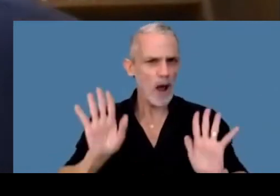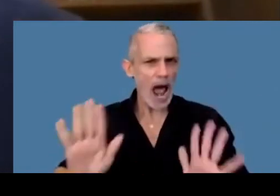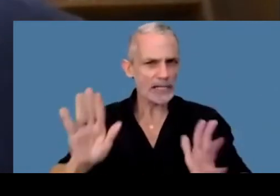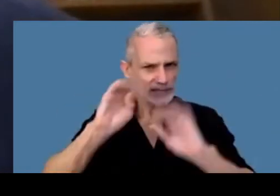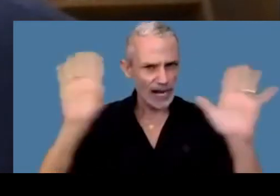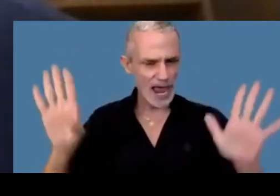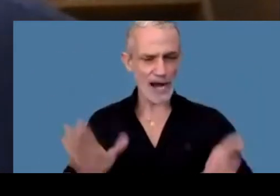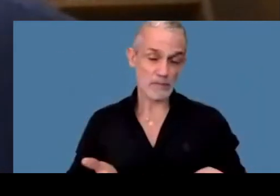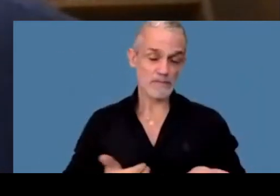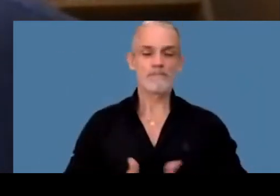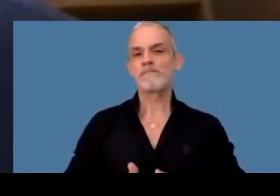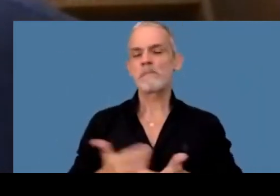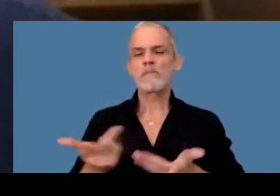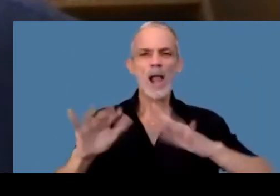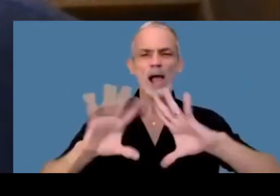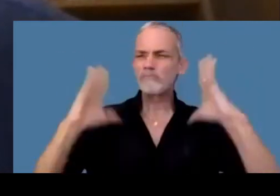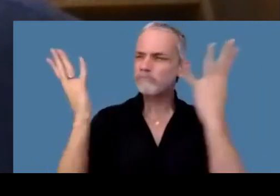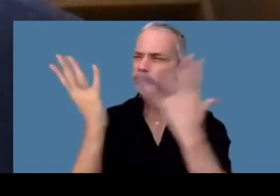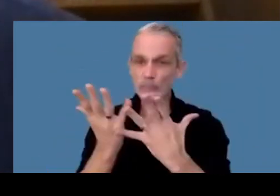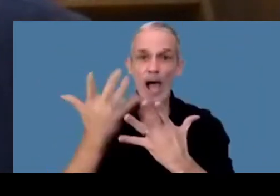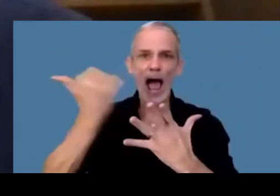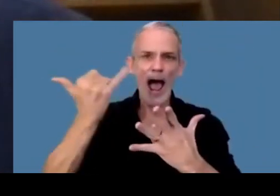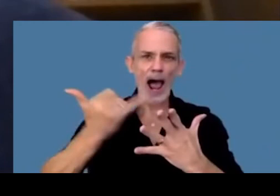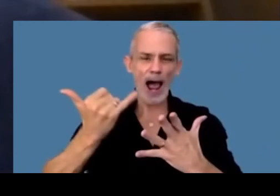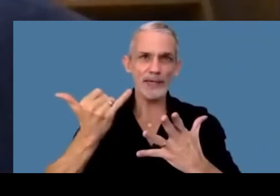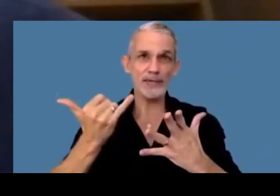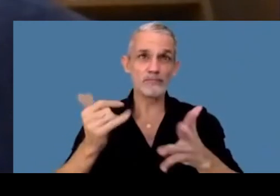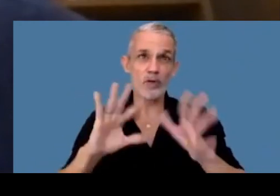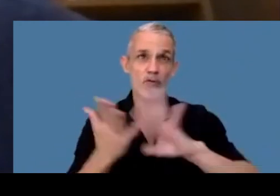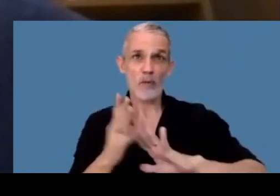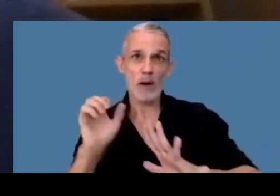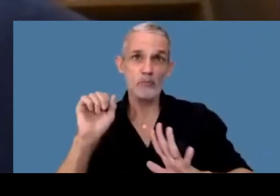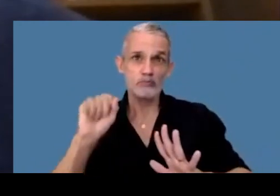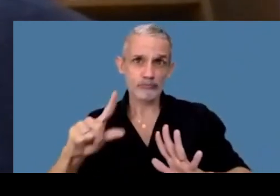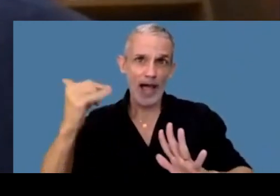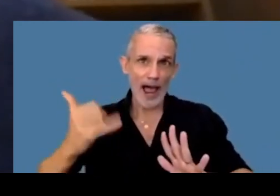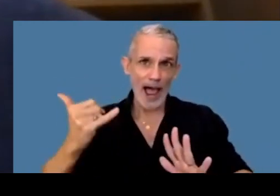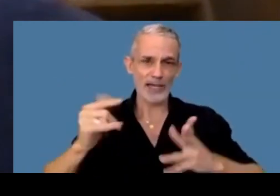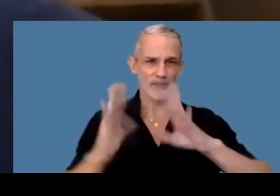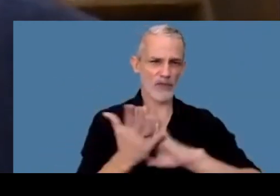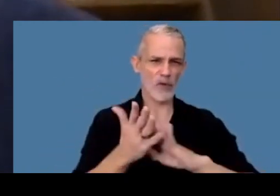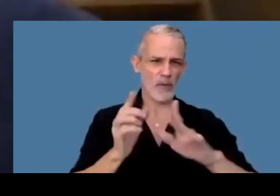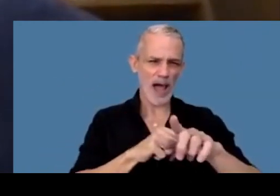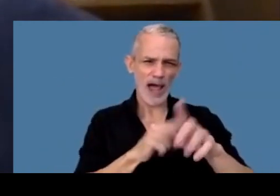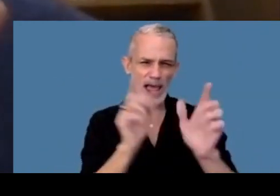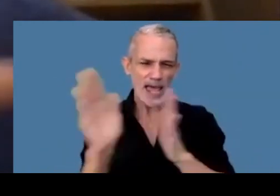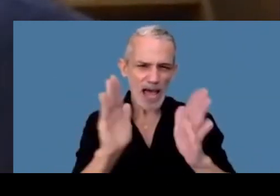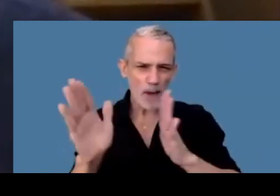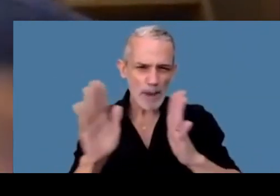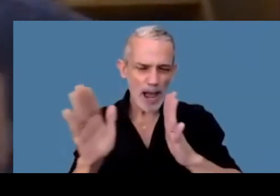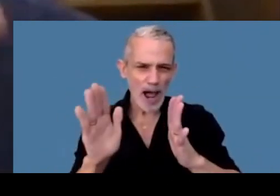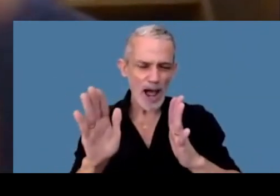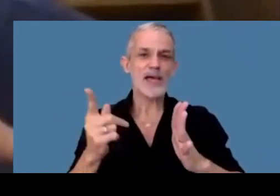Entonces, a nivel internacional existe eso. Yo diría una etapa de